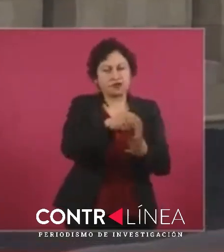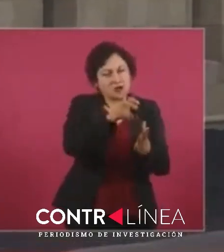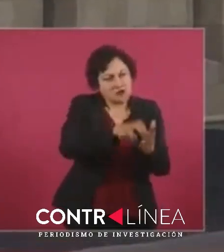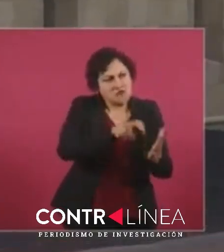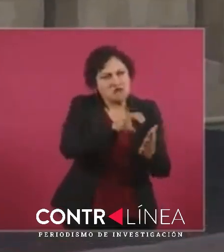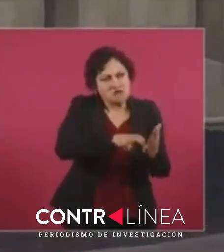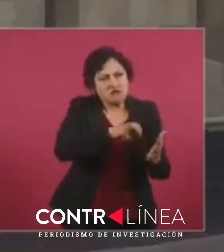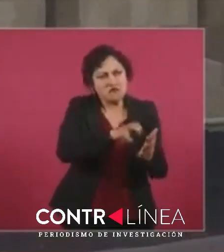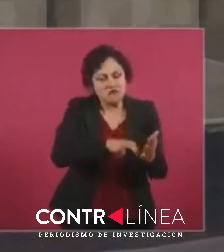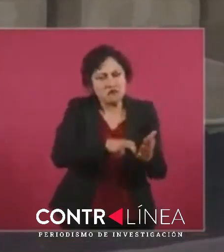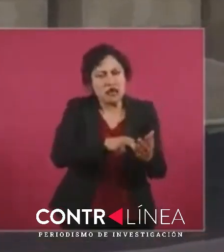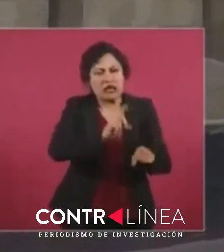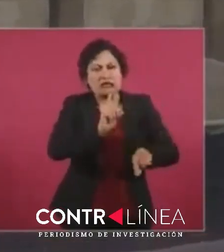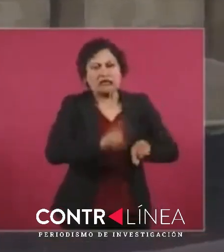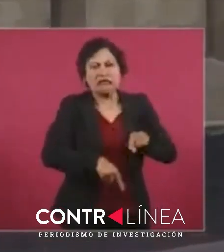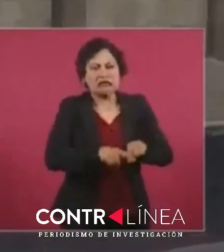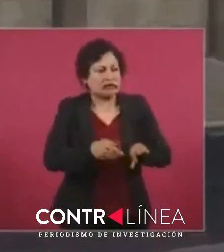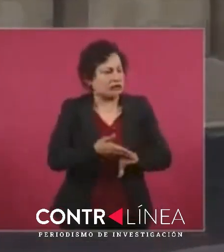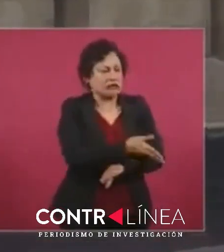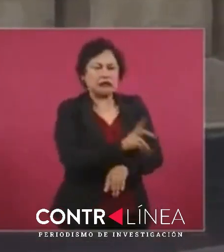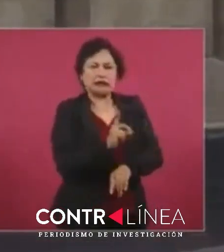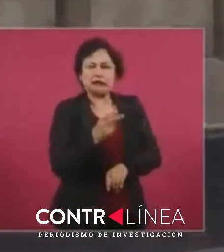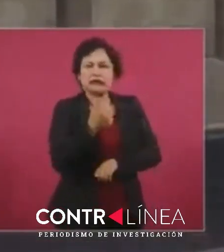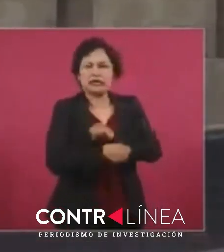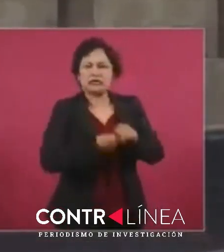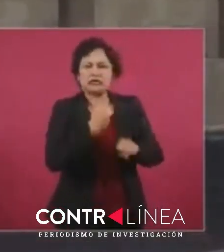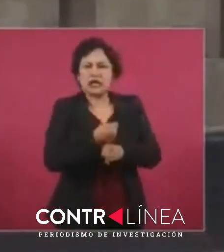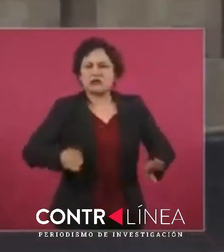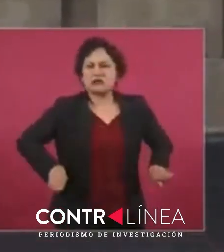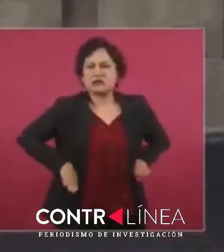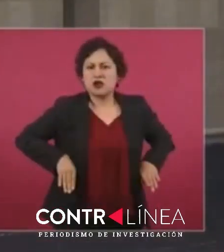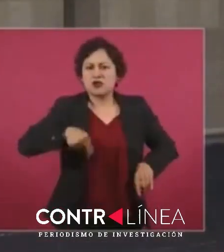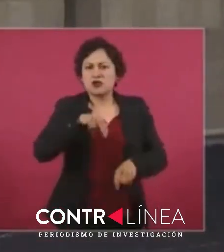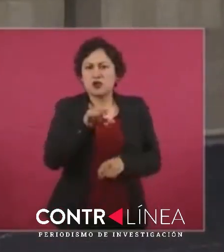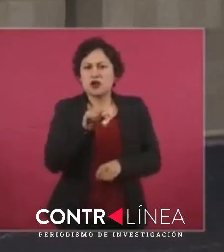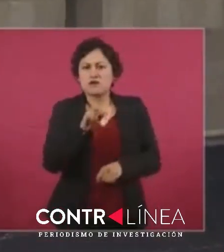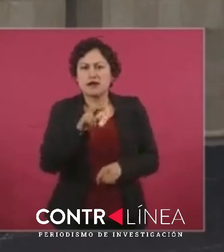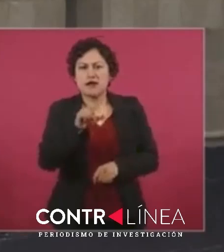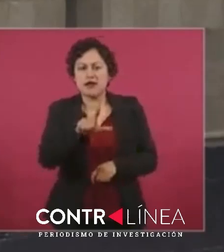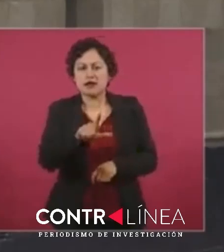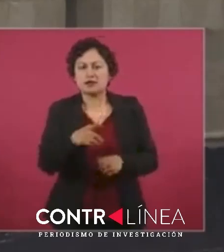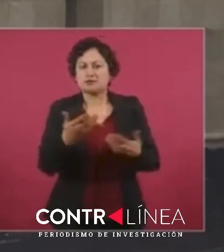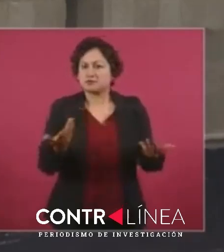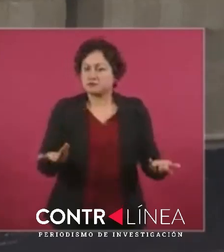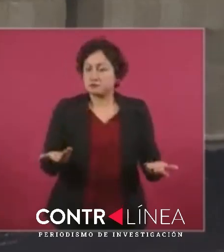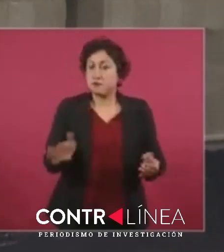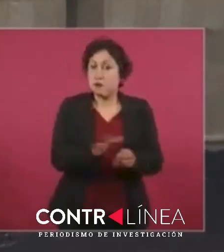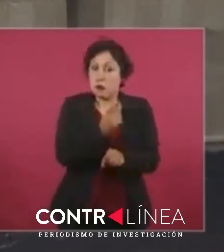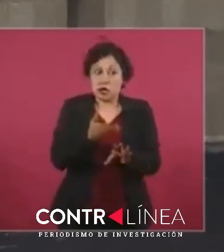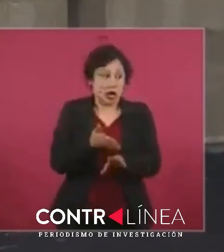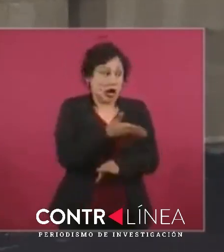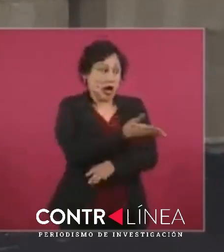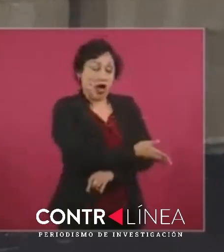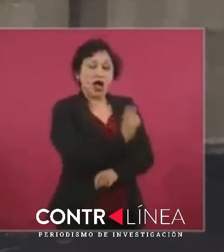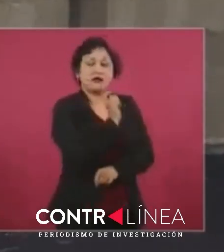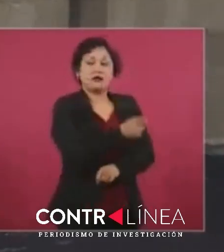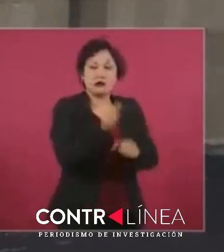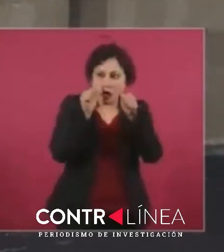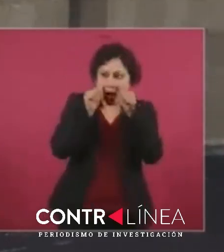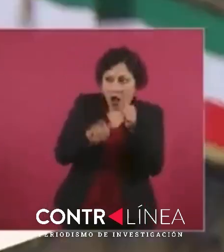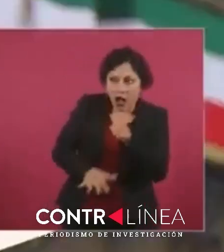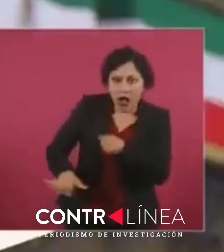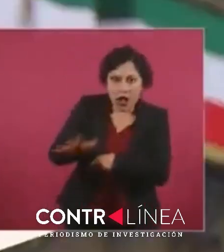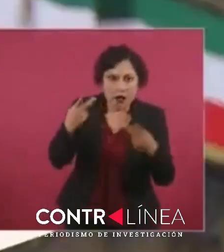años del nefasto periodo neoliberal, cuando no se pensaba en beneficiar al